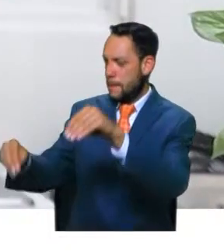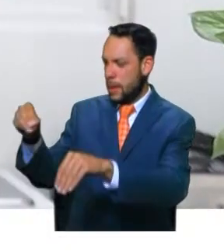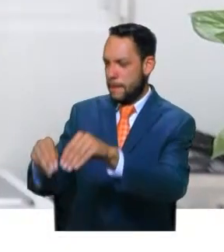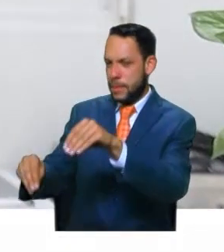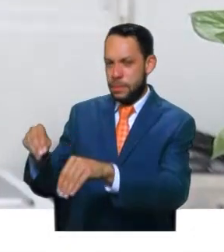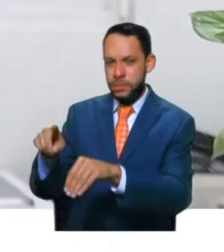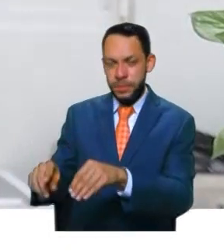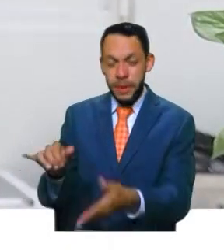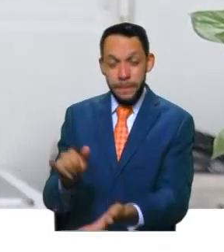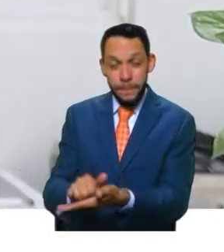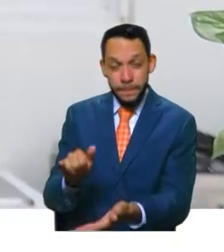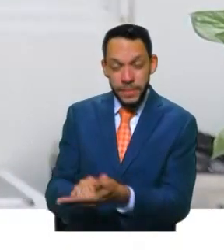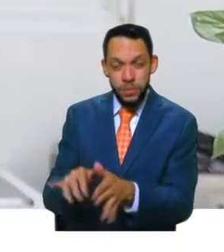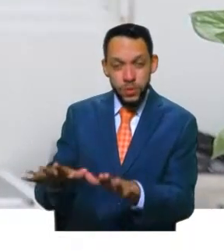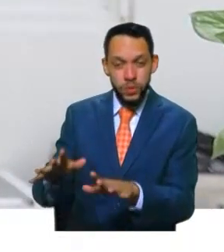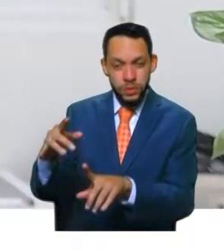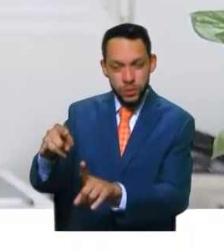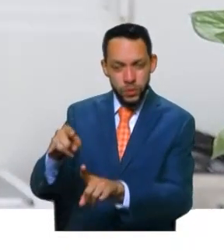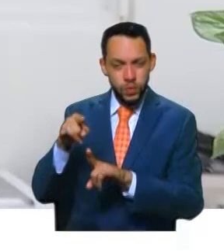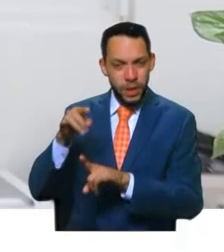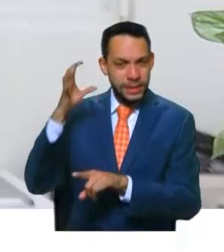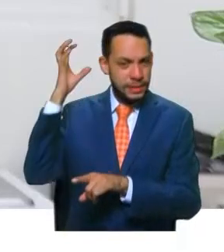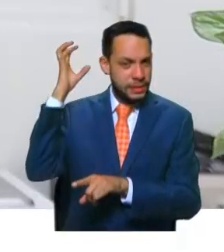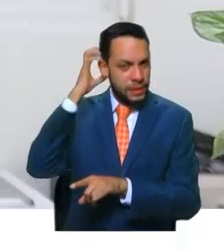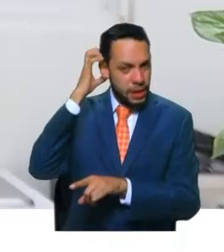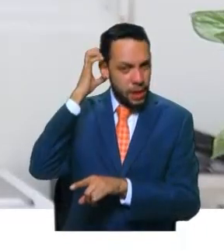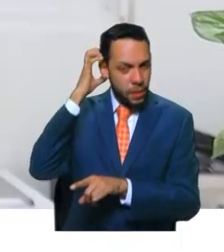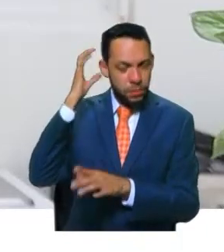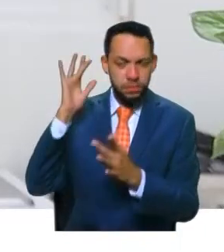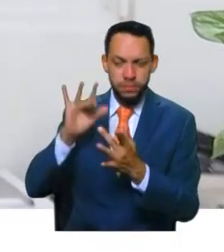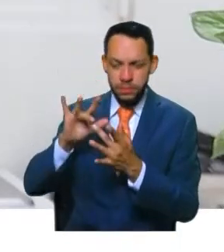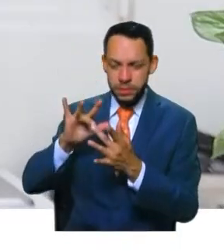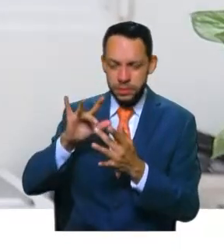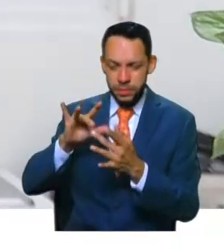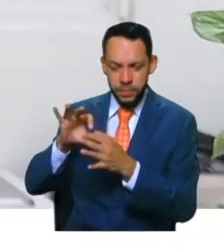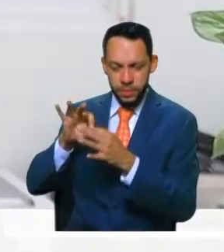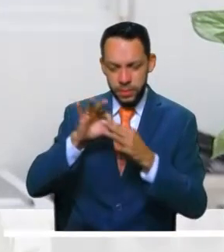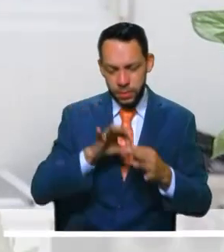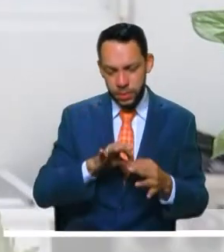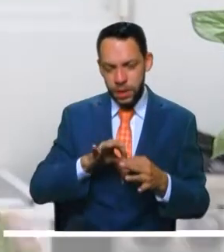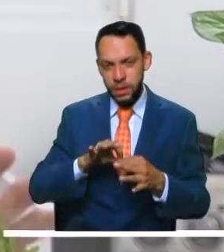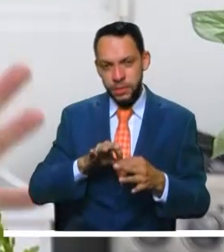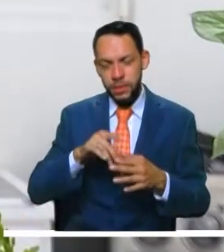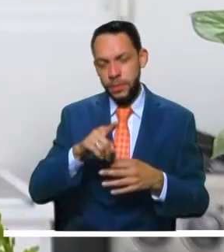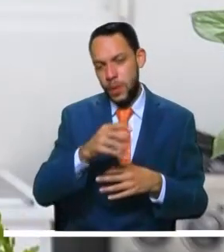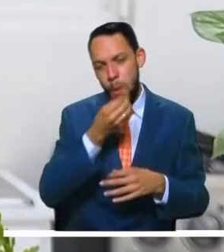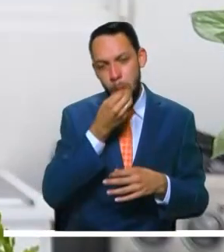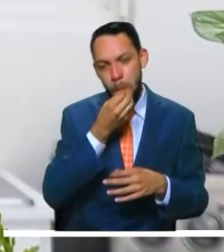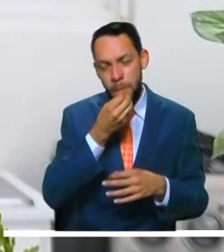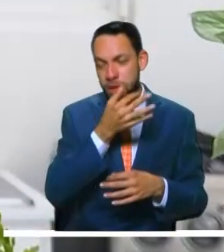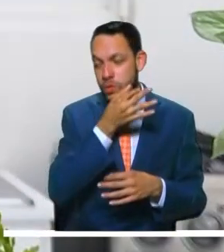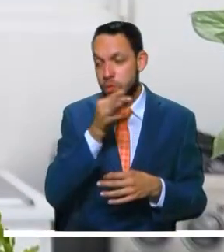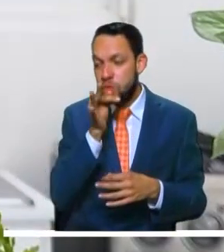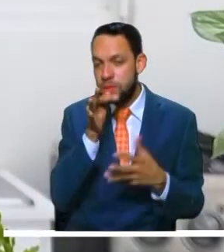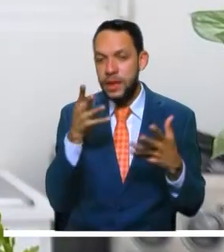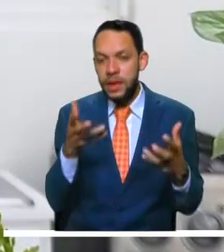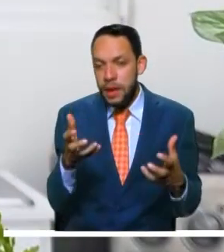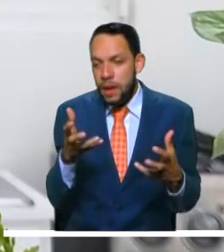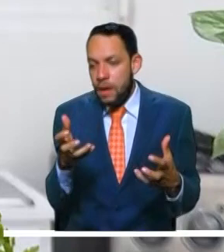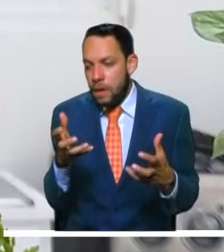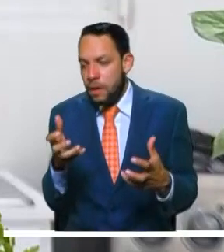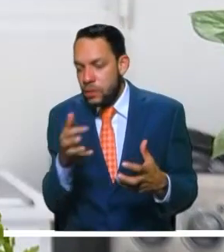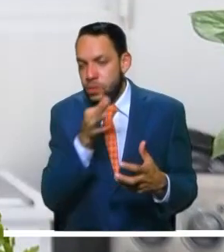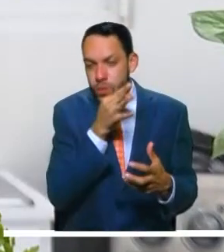Estos endulzantes en el cerebro crean una adicción. Entonces usted quiere estar comiendo, me hace falta el postre, quiero un dulcecito,